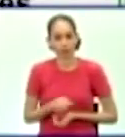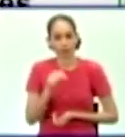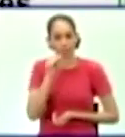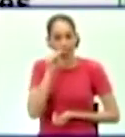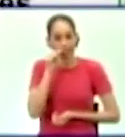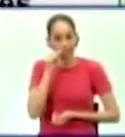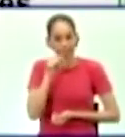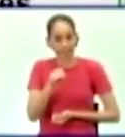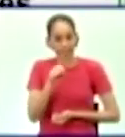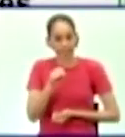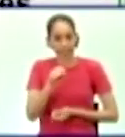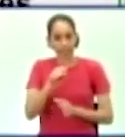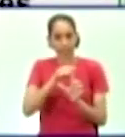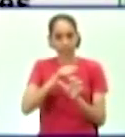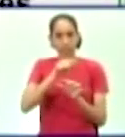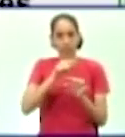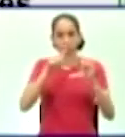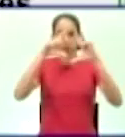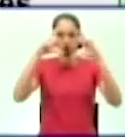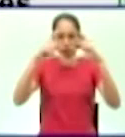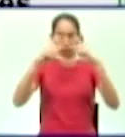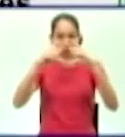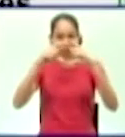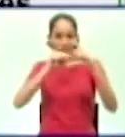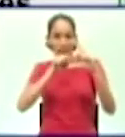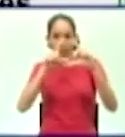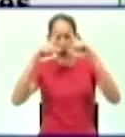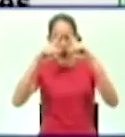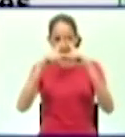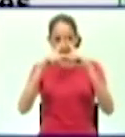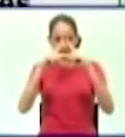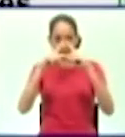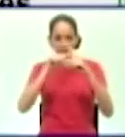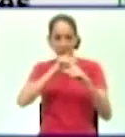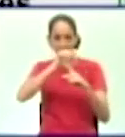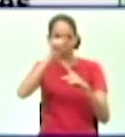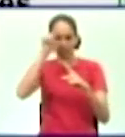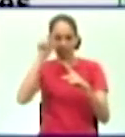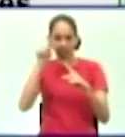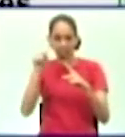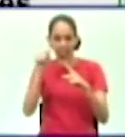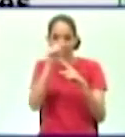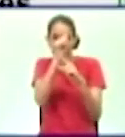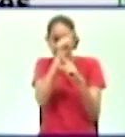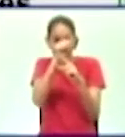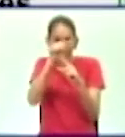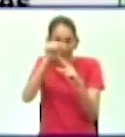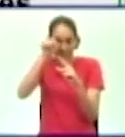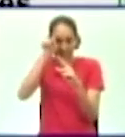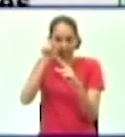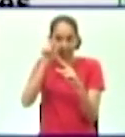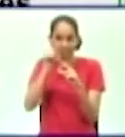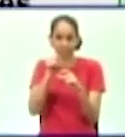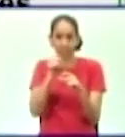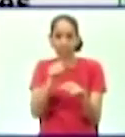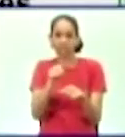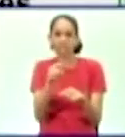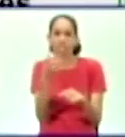que le corresponde a cada ángulo inscrito era el arco de semicircunferencia, o sea, 180